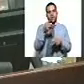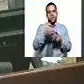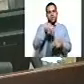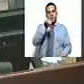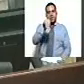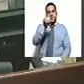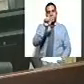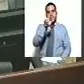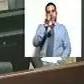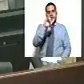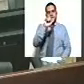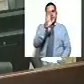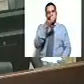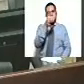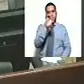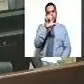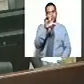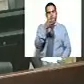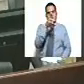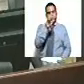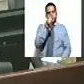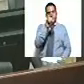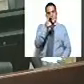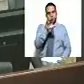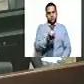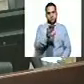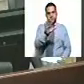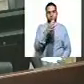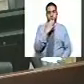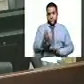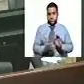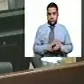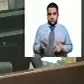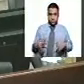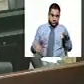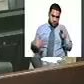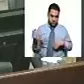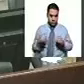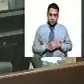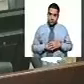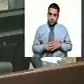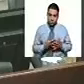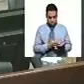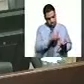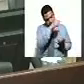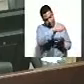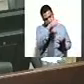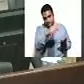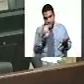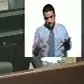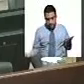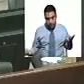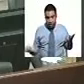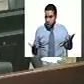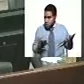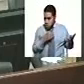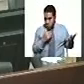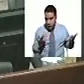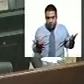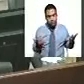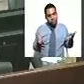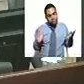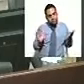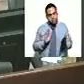senadora, yo por lo menos, si es que ustedes no van a mantenerse en la posición de que esos cuatro bienes sociales existan, entonces yo por lo menos